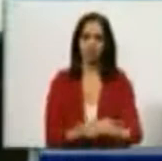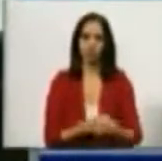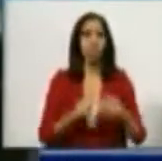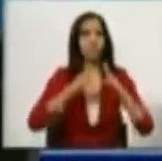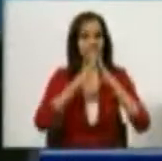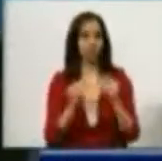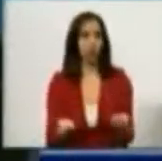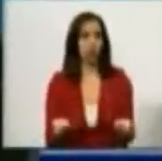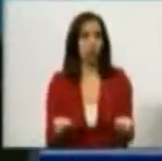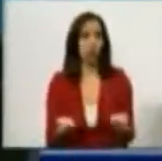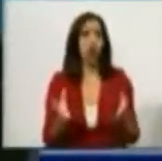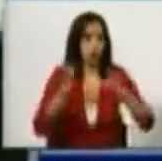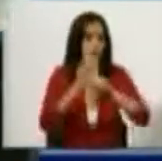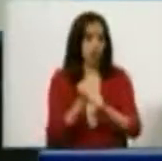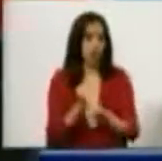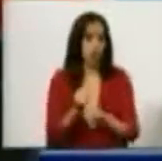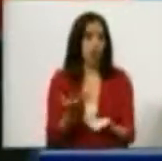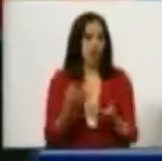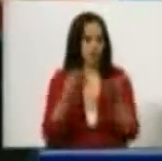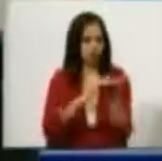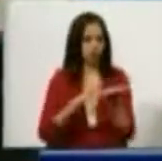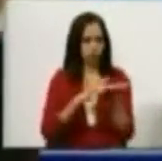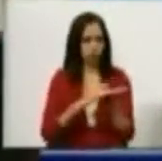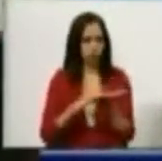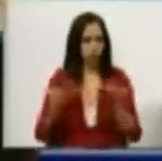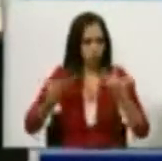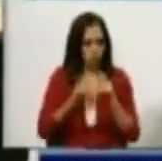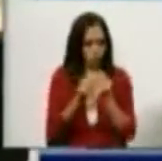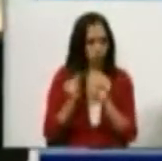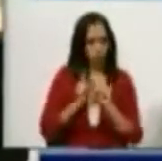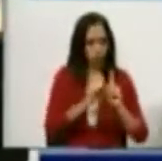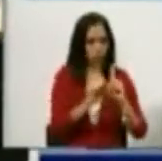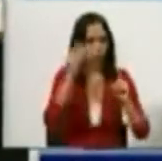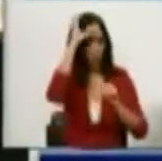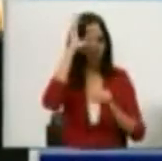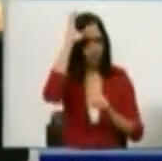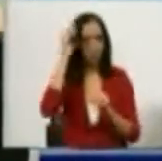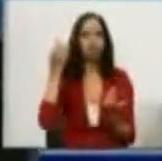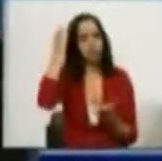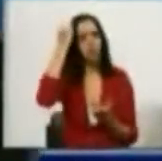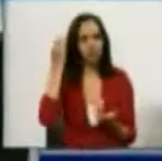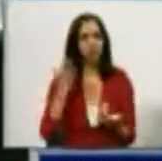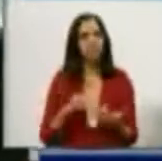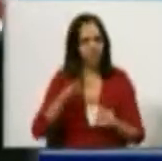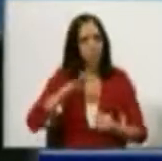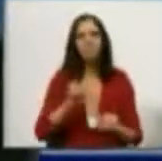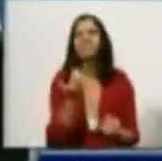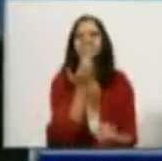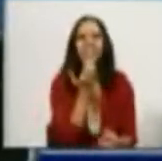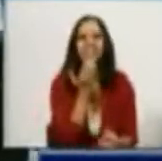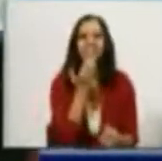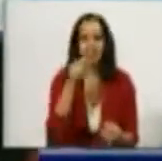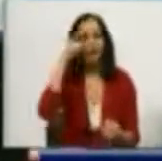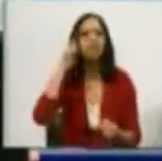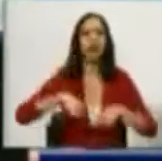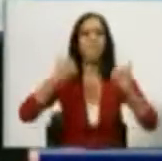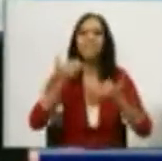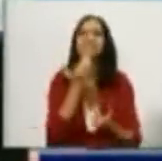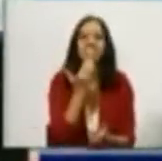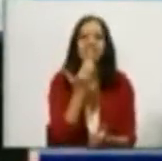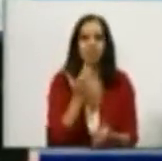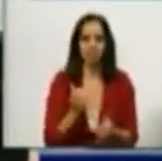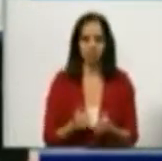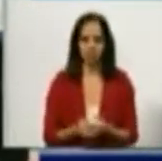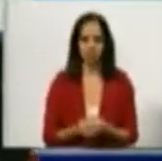apostamos a la solución y todos remamos con la solución con conciencia con racionalidad yo creo que estamos cerca cada día más cerca